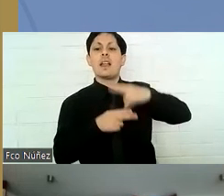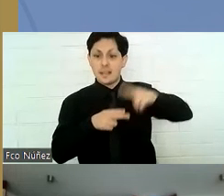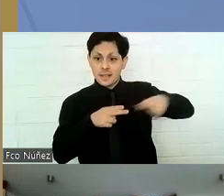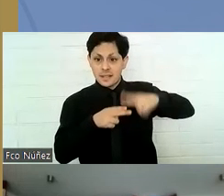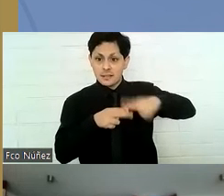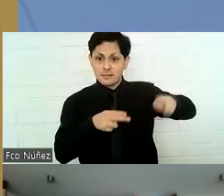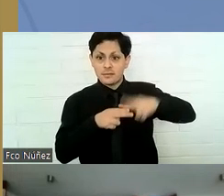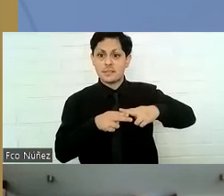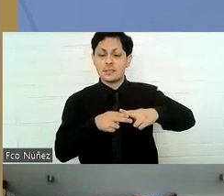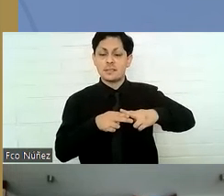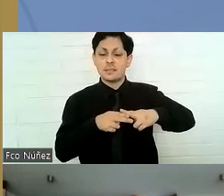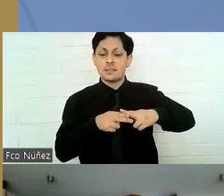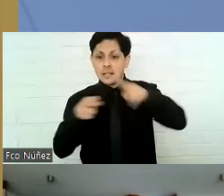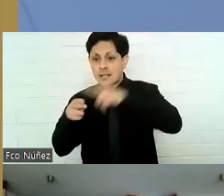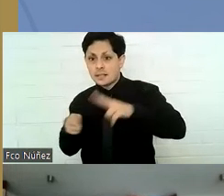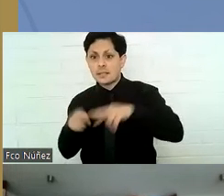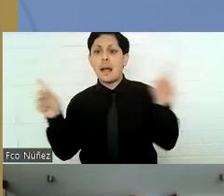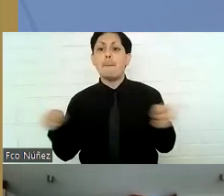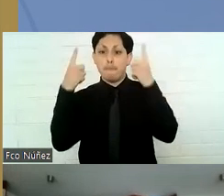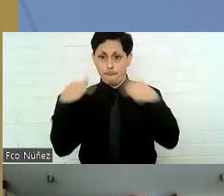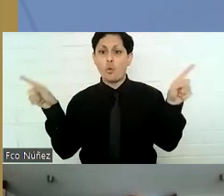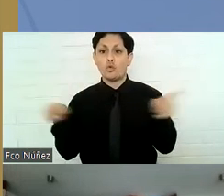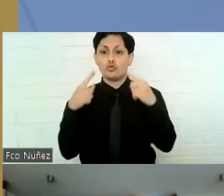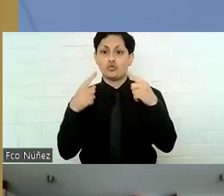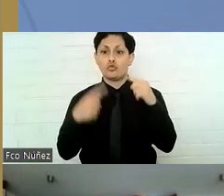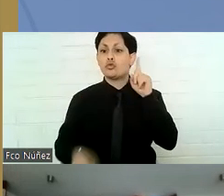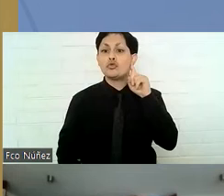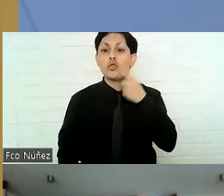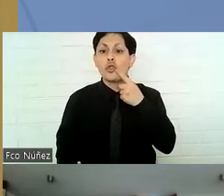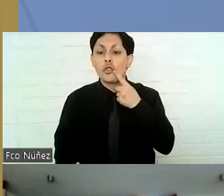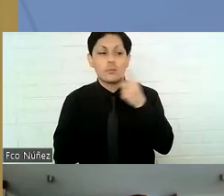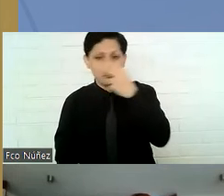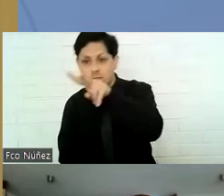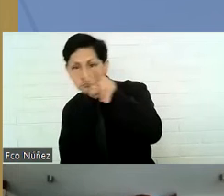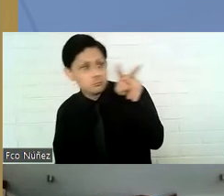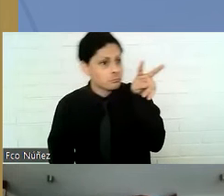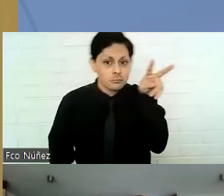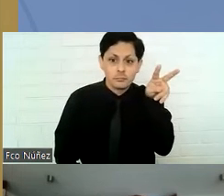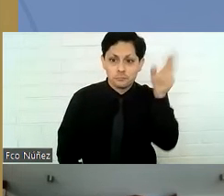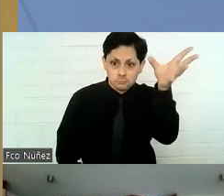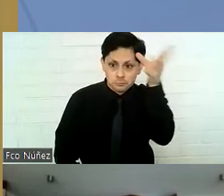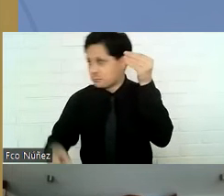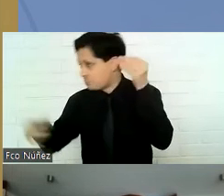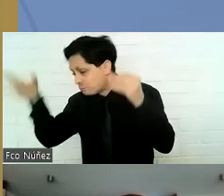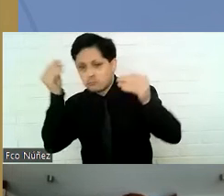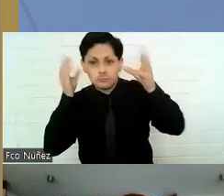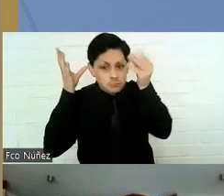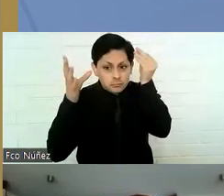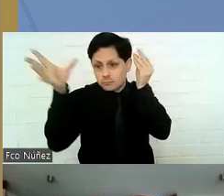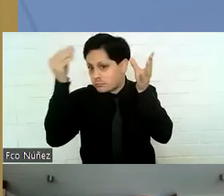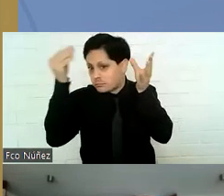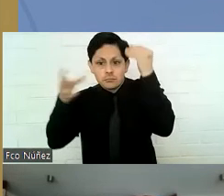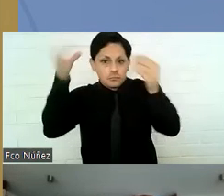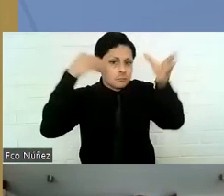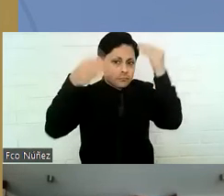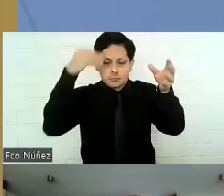prácticas. La musicalidad para sordos, que además abarca para el concepto de